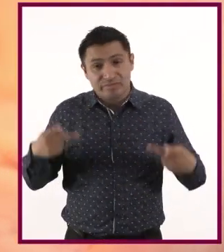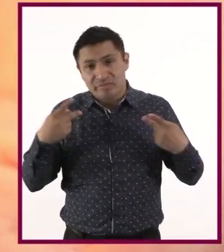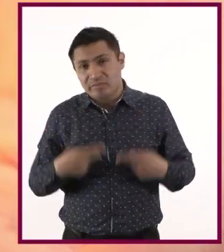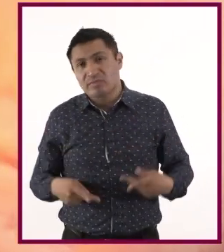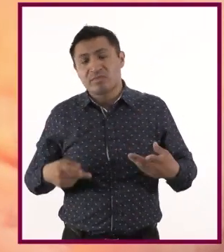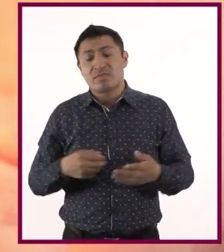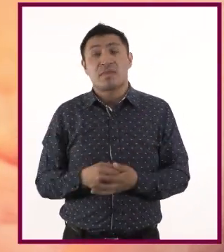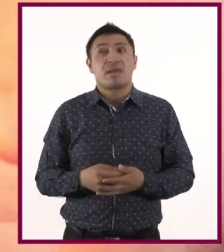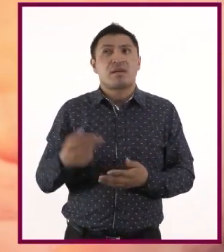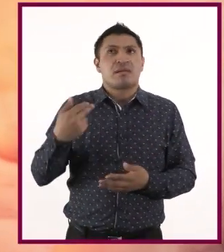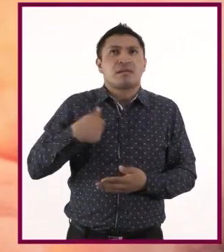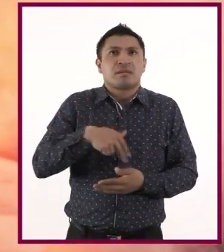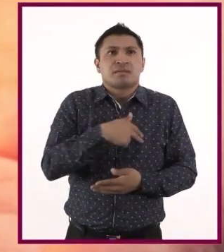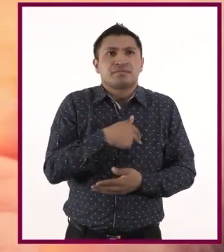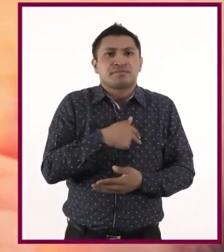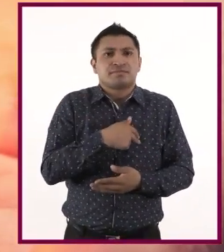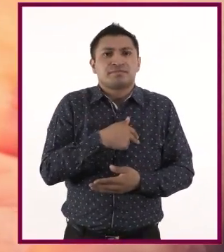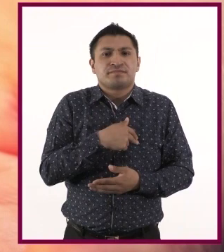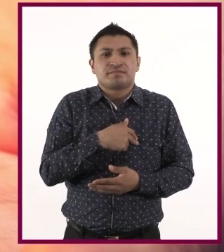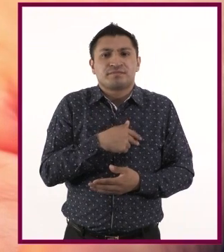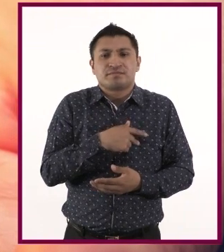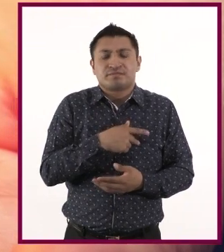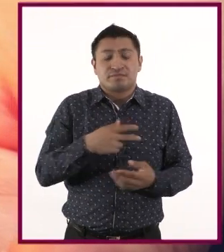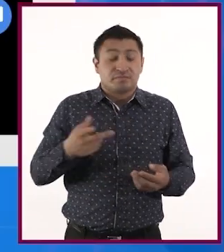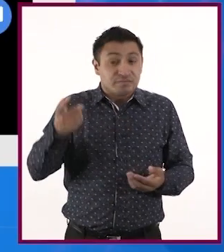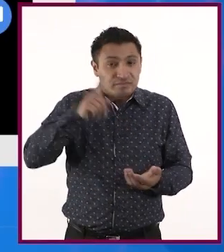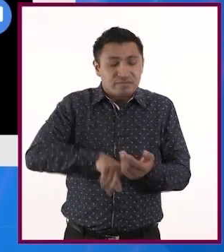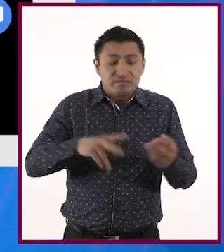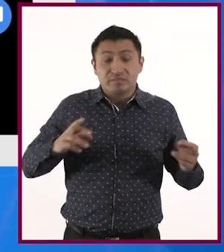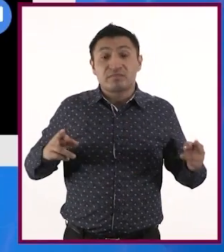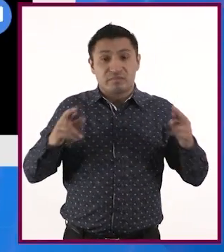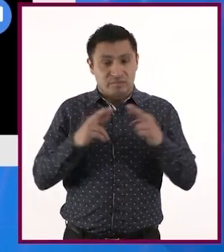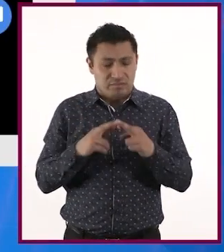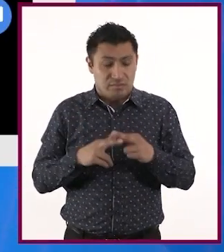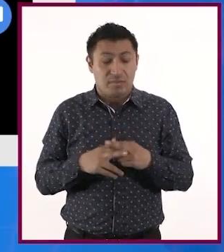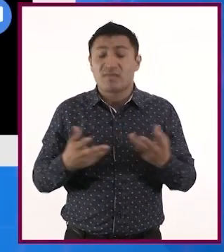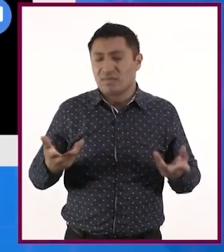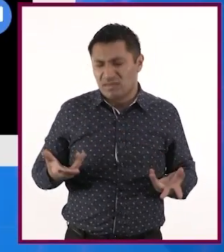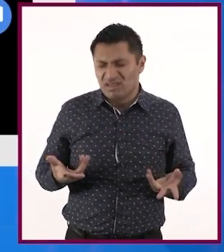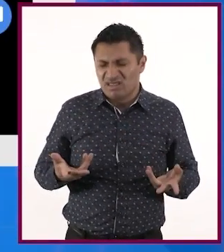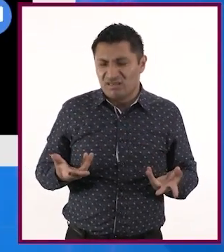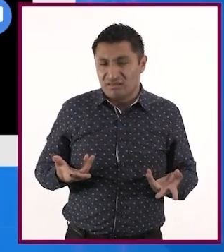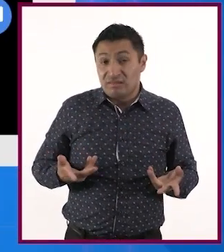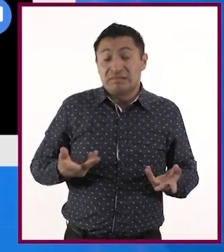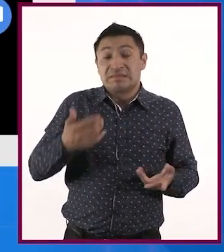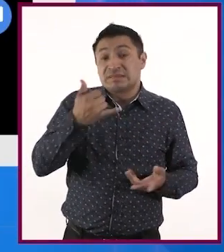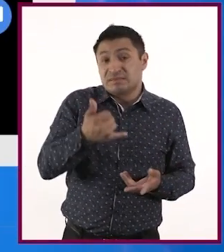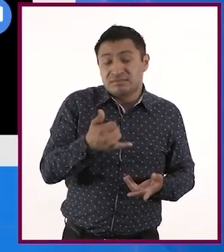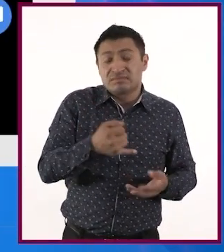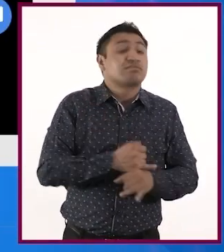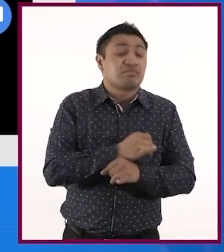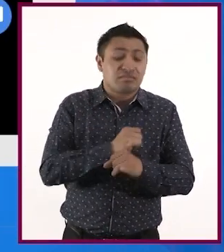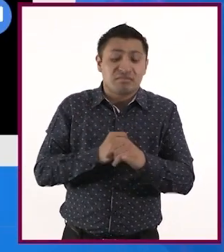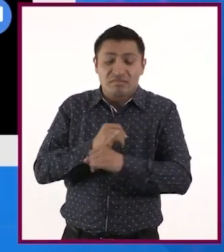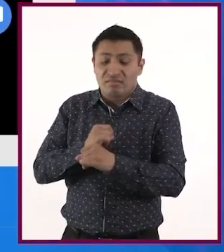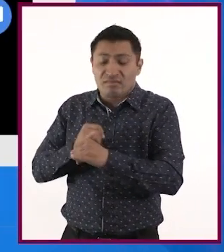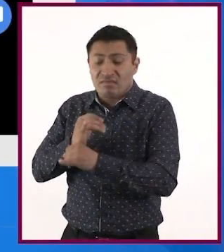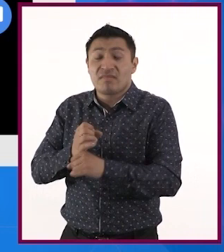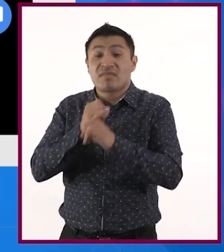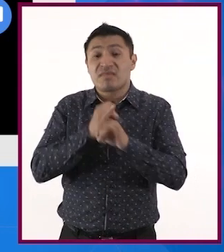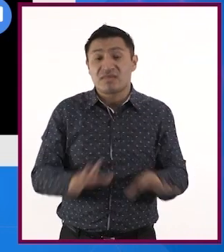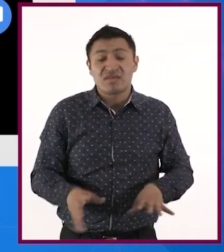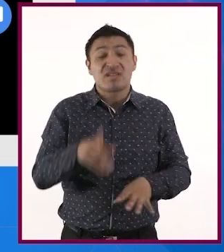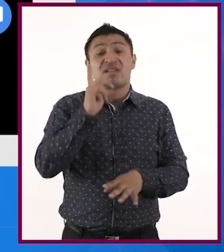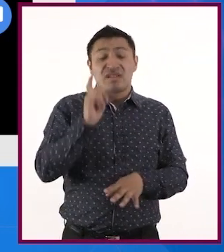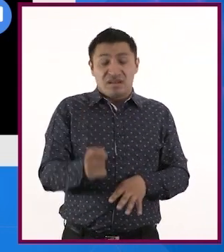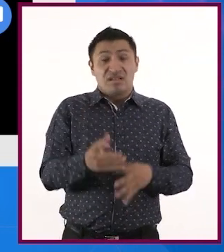humanos somos seres religiosos. Y los datos que tenemos es